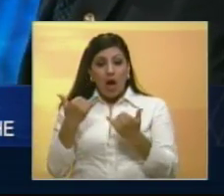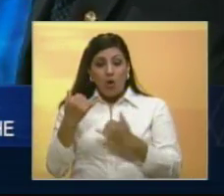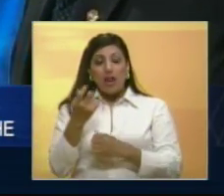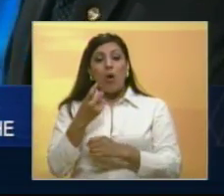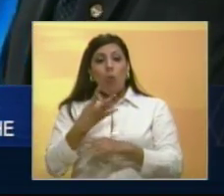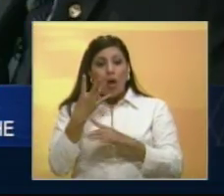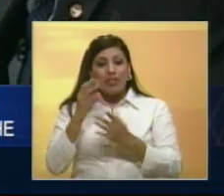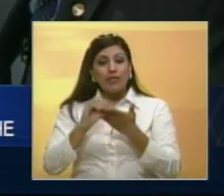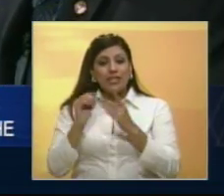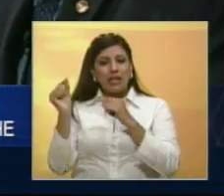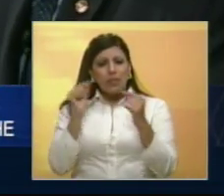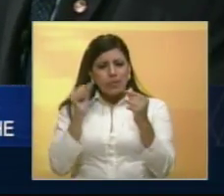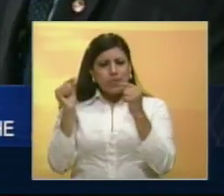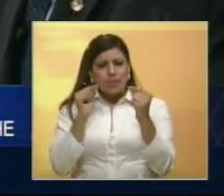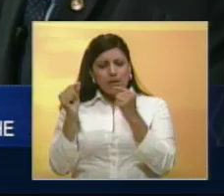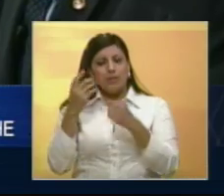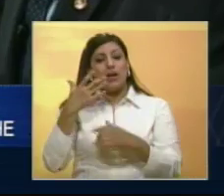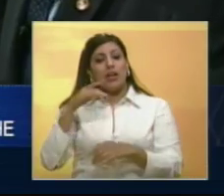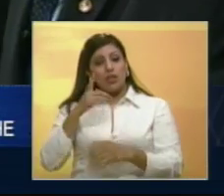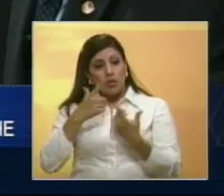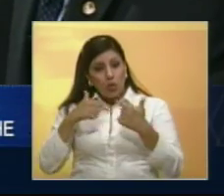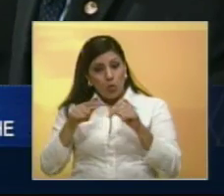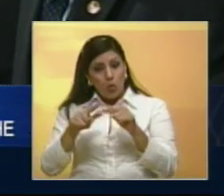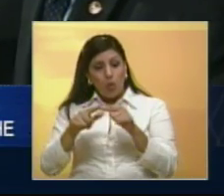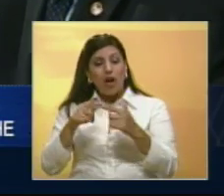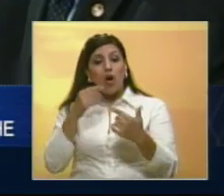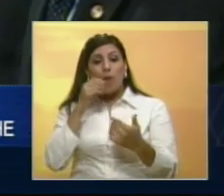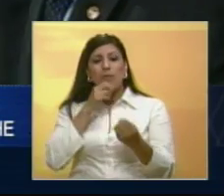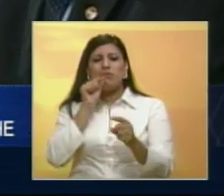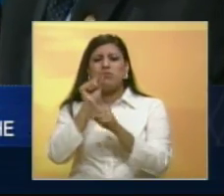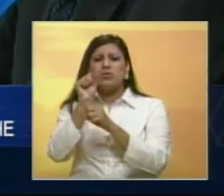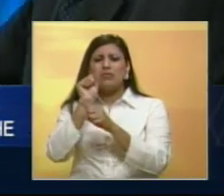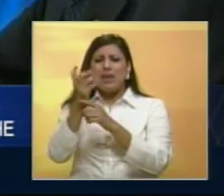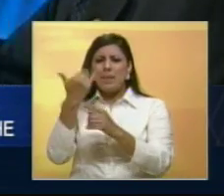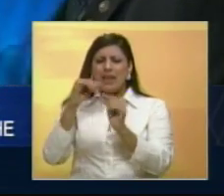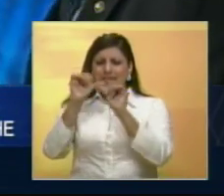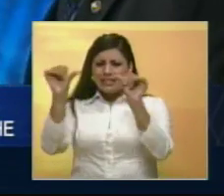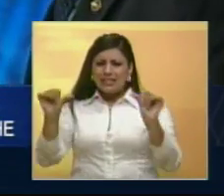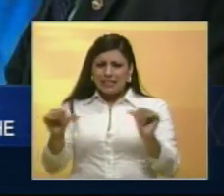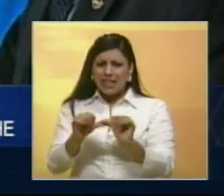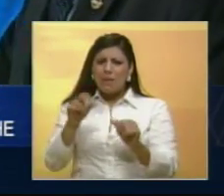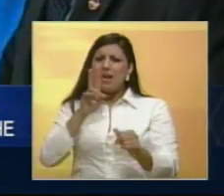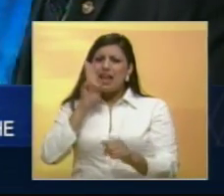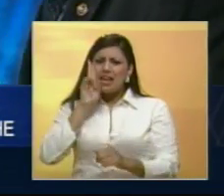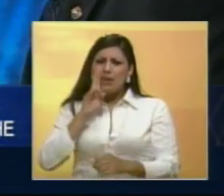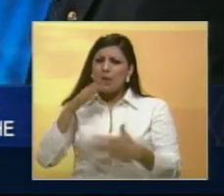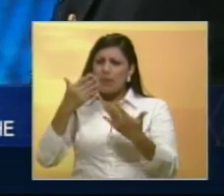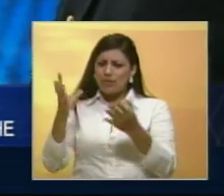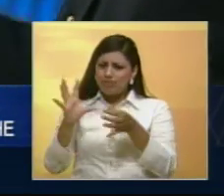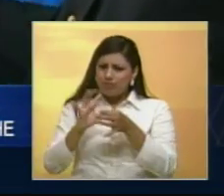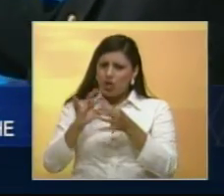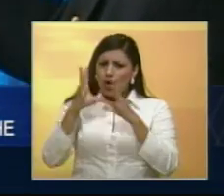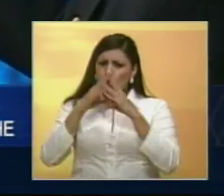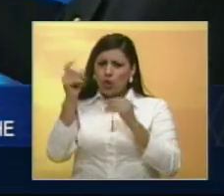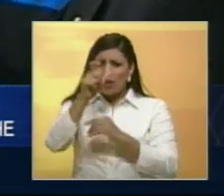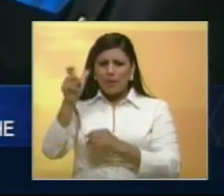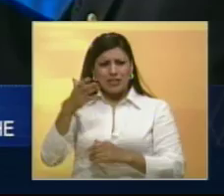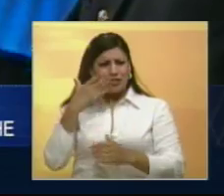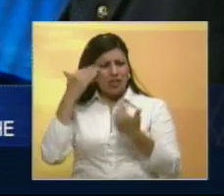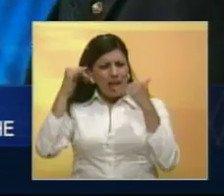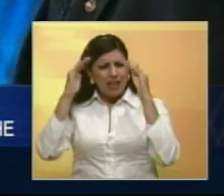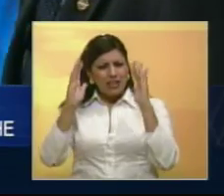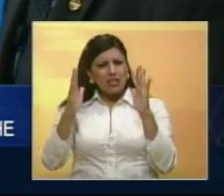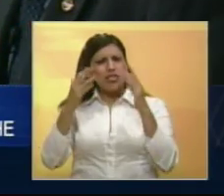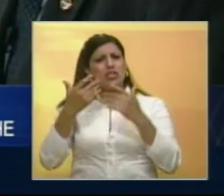Partido Demócrata en Carolina del Sur. Sanders reclamó un sistema sanitario que sea accesible para todos por encima de los intereses de las